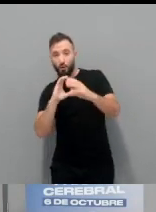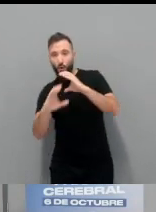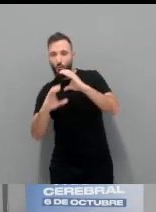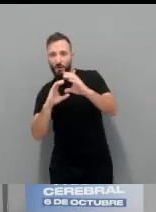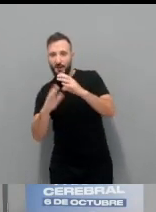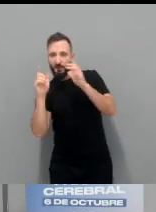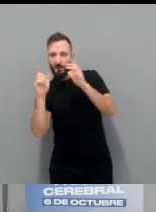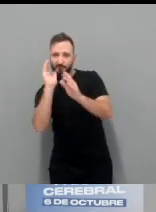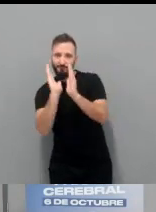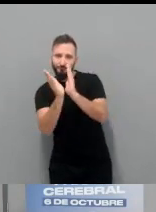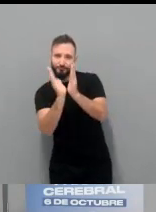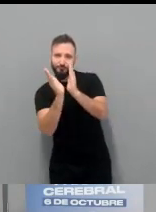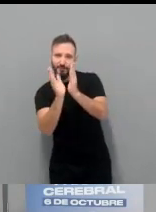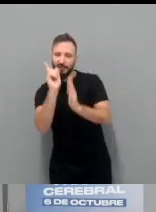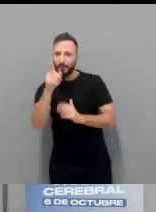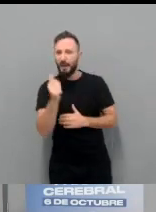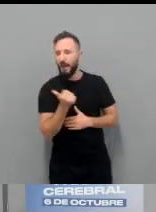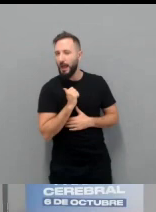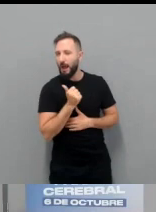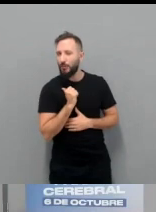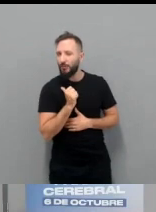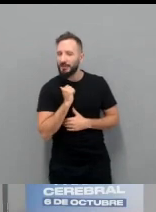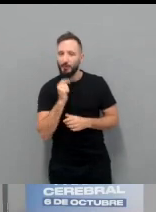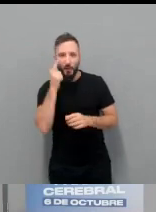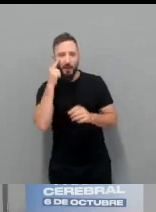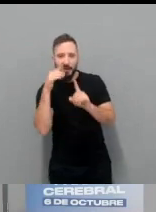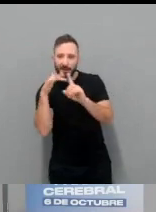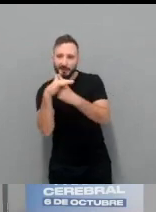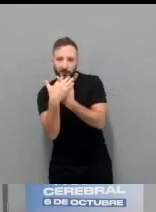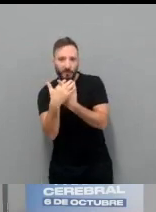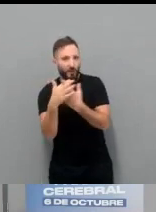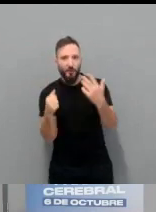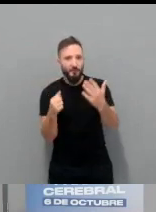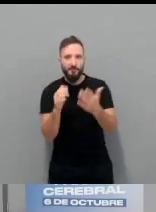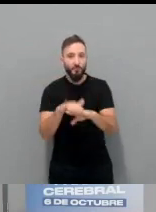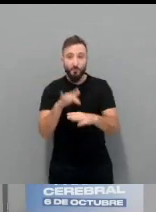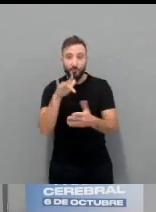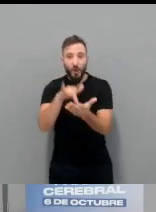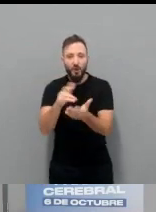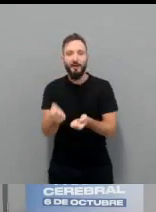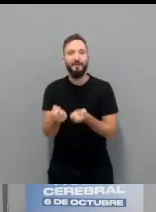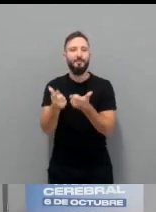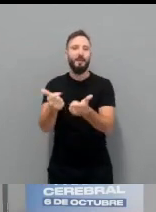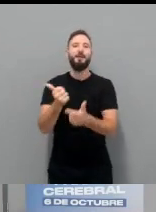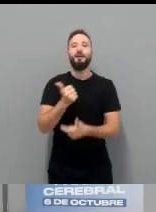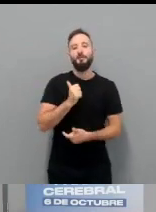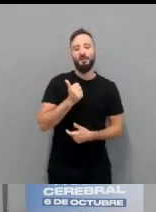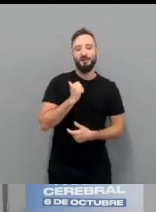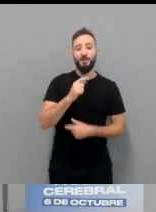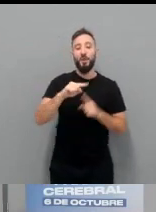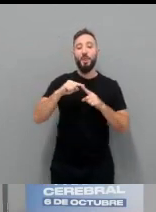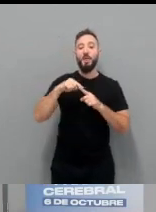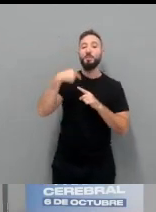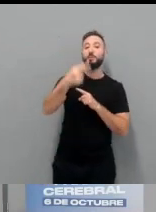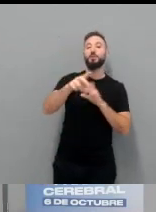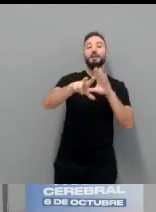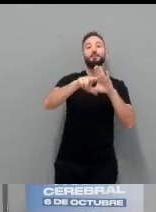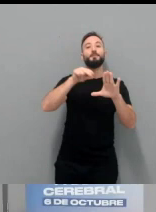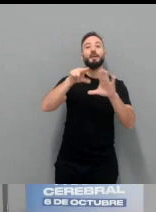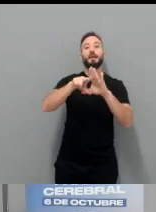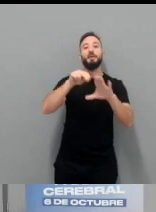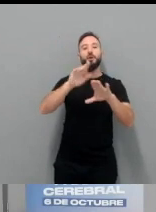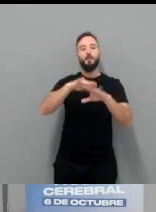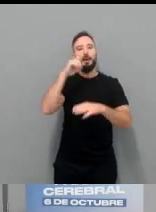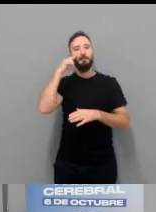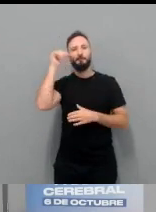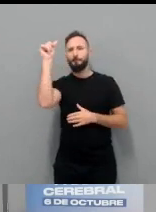y aprovechando cualquier momento y cualquier situación que se daba. Luego os vamos a poner un vídeo para que podáis ver un